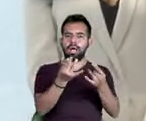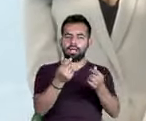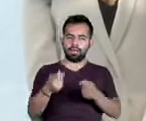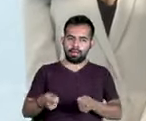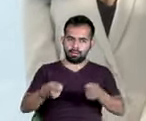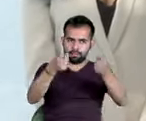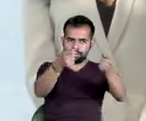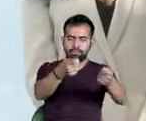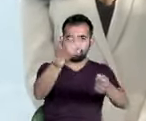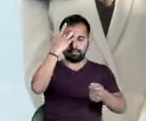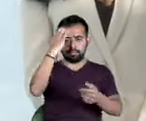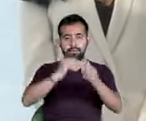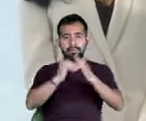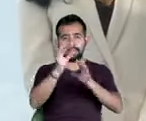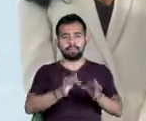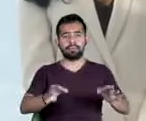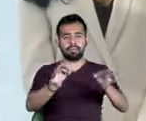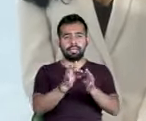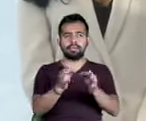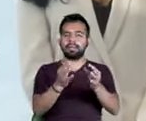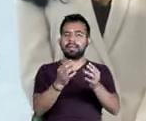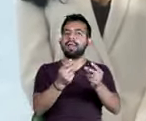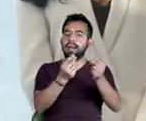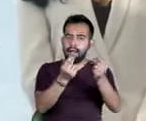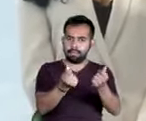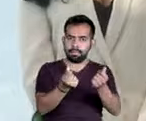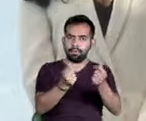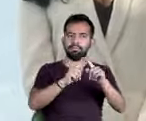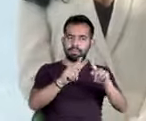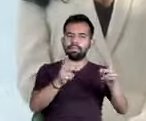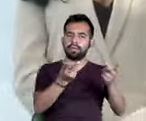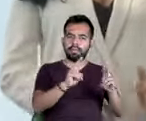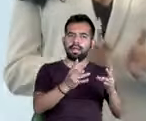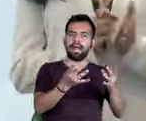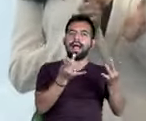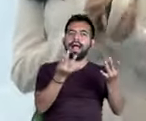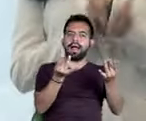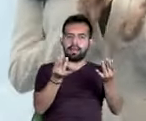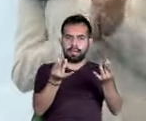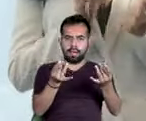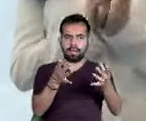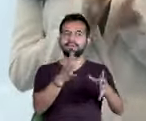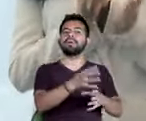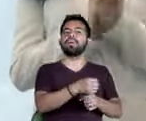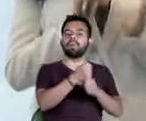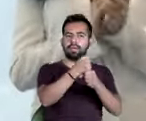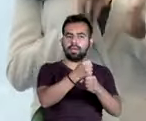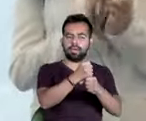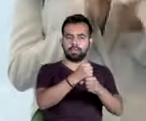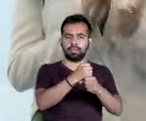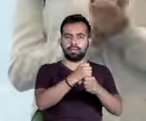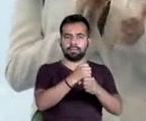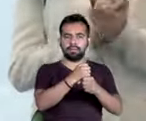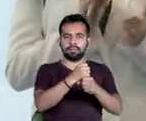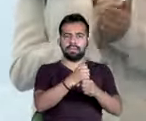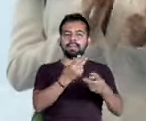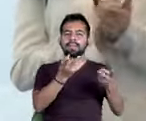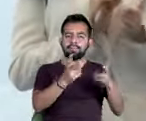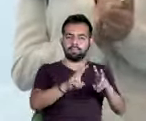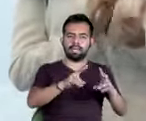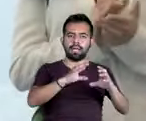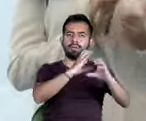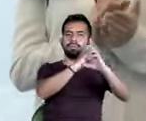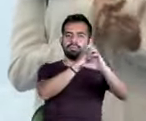que el transporte público le brinde rapidez, pero también seguridad a quienes viajan en él. Es necesario que el transporte público